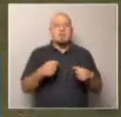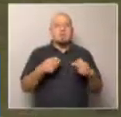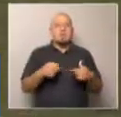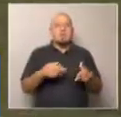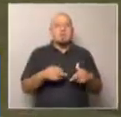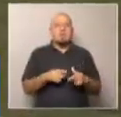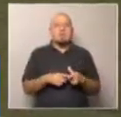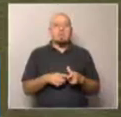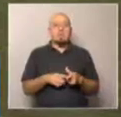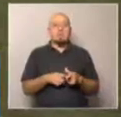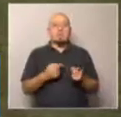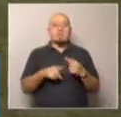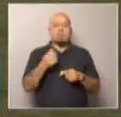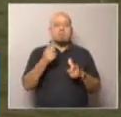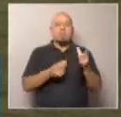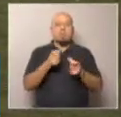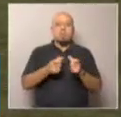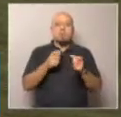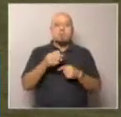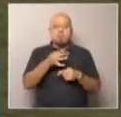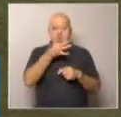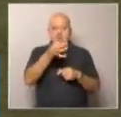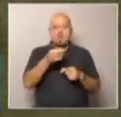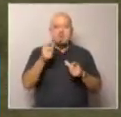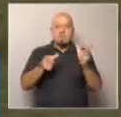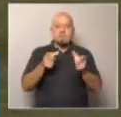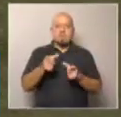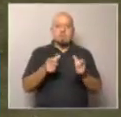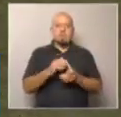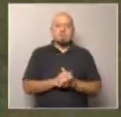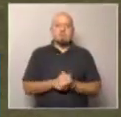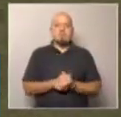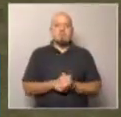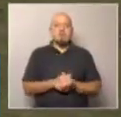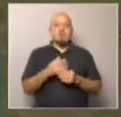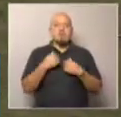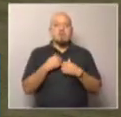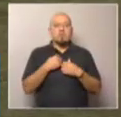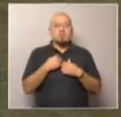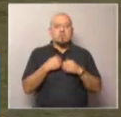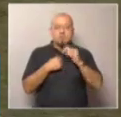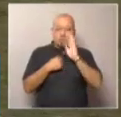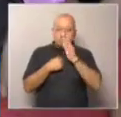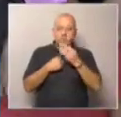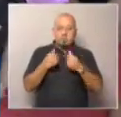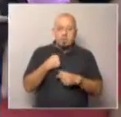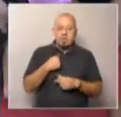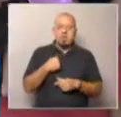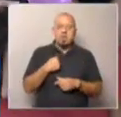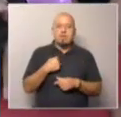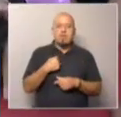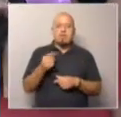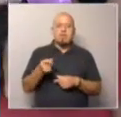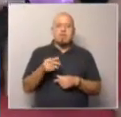Rufino, ¿cuál es el mensaje para los vecinos? Háblele a los vecinos. Para los vecinos lo único que pido es que me conocen bien los vecinos.